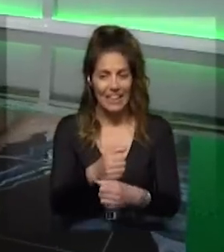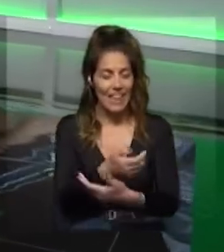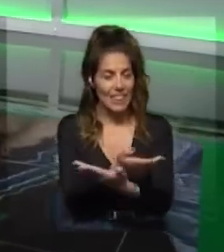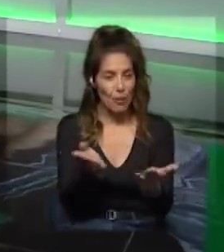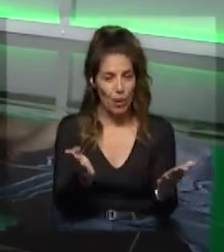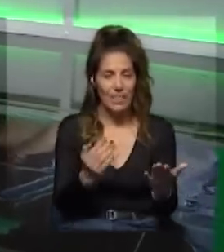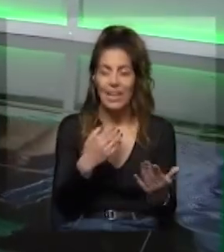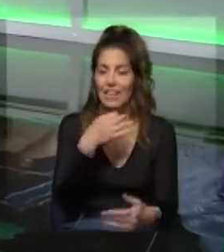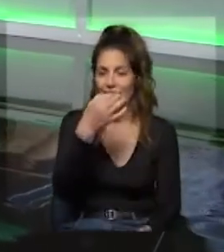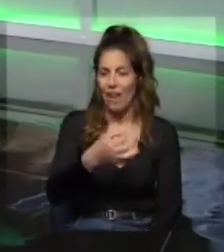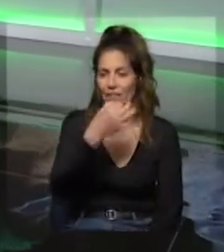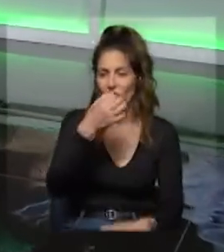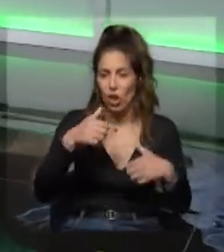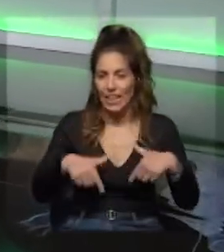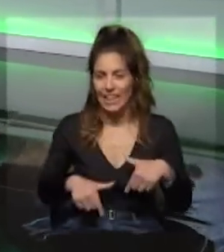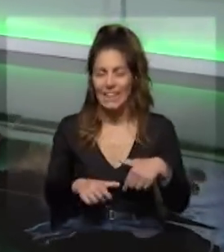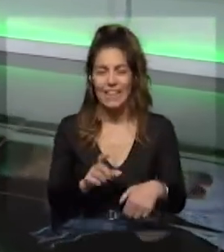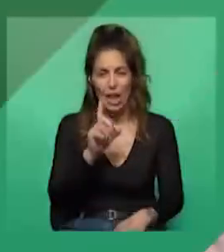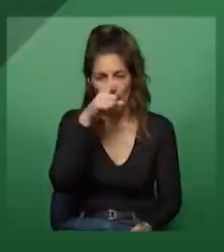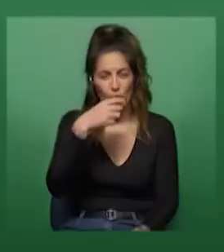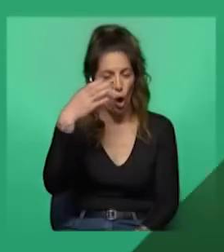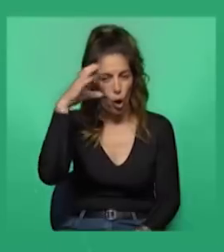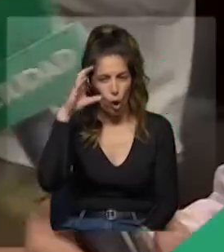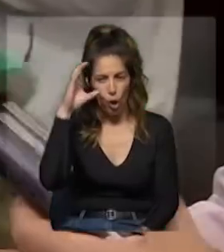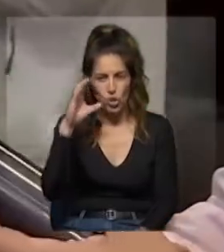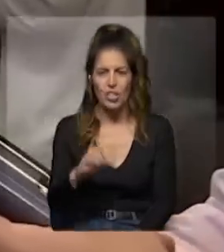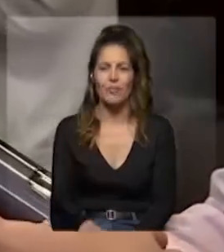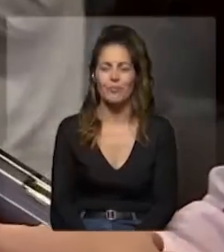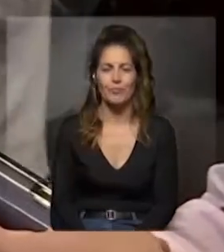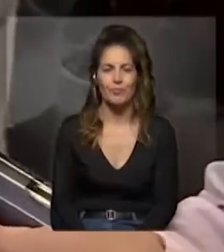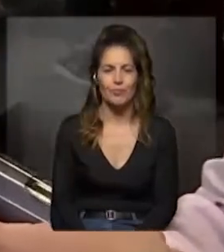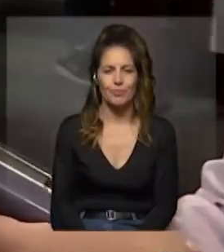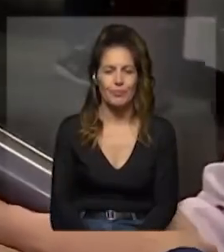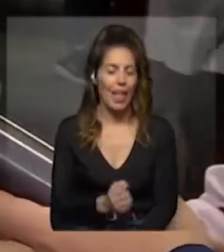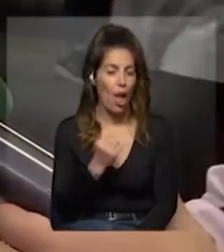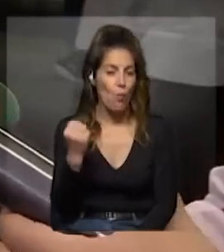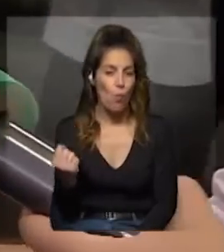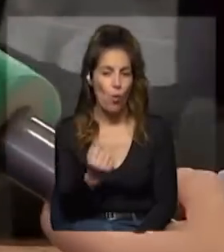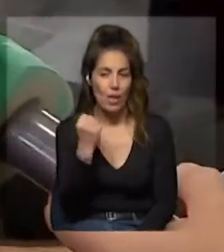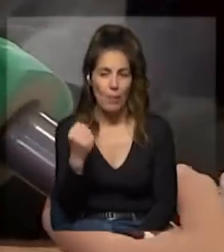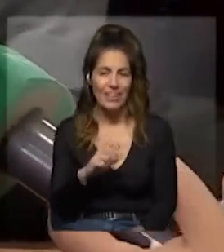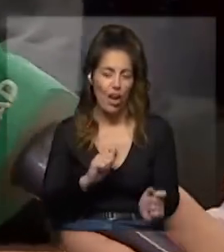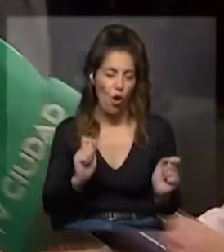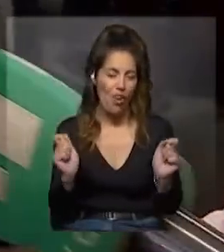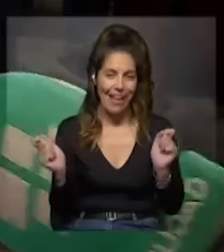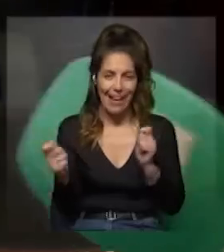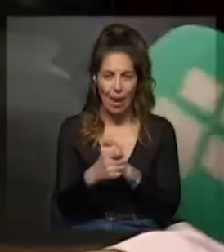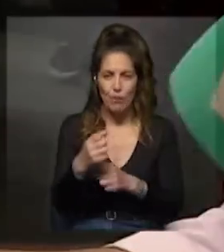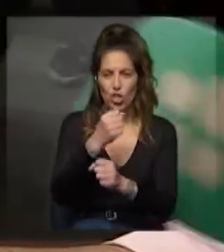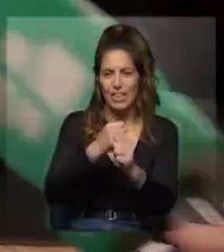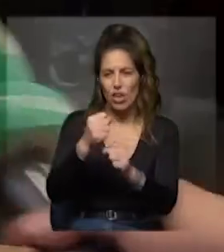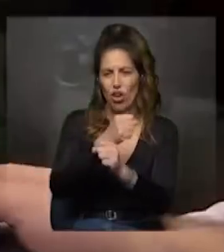intendenta de Montevideo Carolina c básica que es muy importante porque porque con el cambio vertiginoso de la